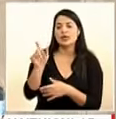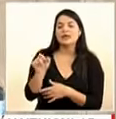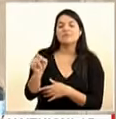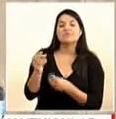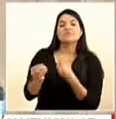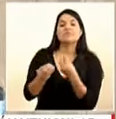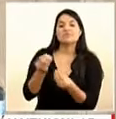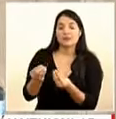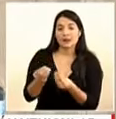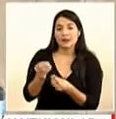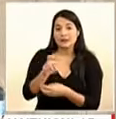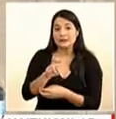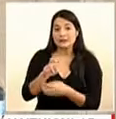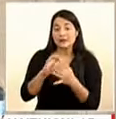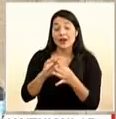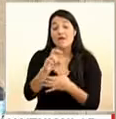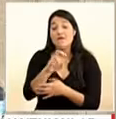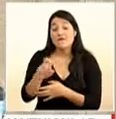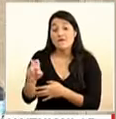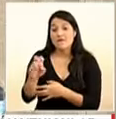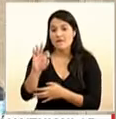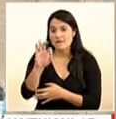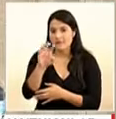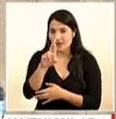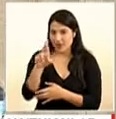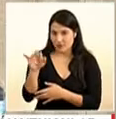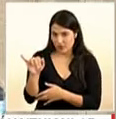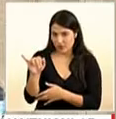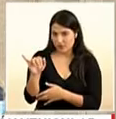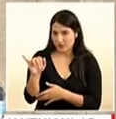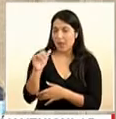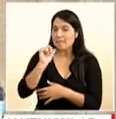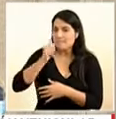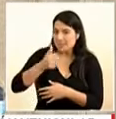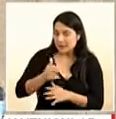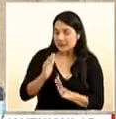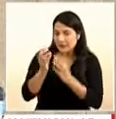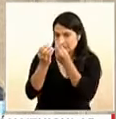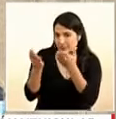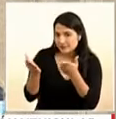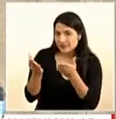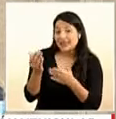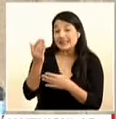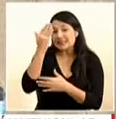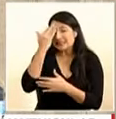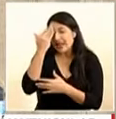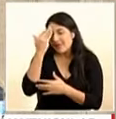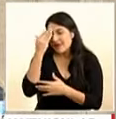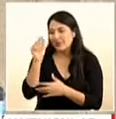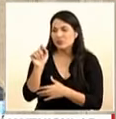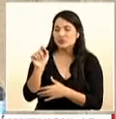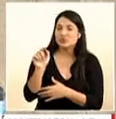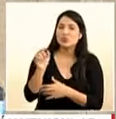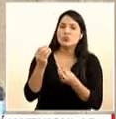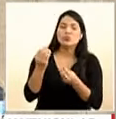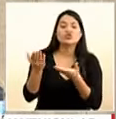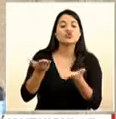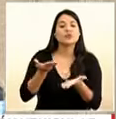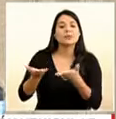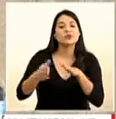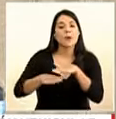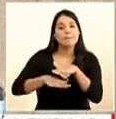del transporte por ferry entendemos que hay una serie de servicios básicos esenciales que se movilizan por feria hacia la